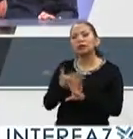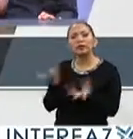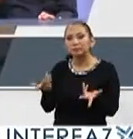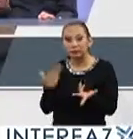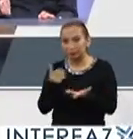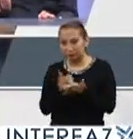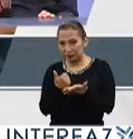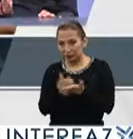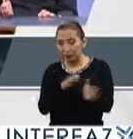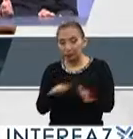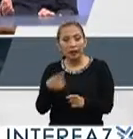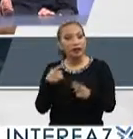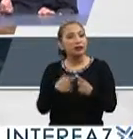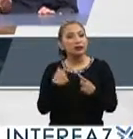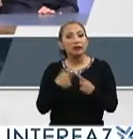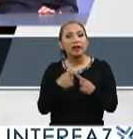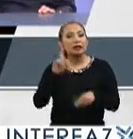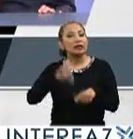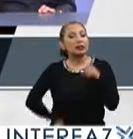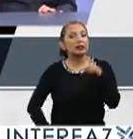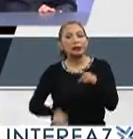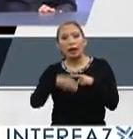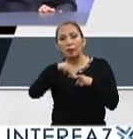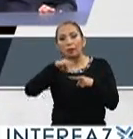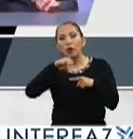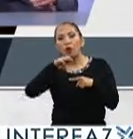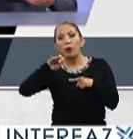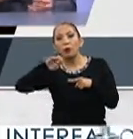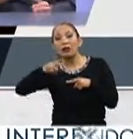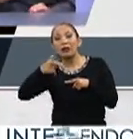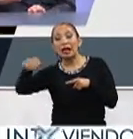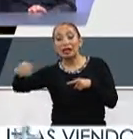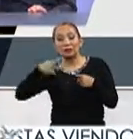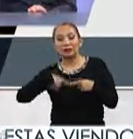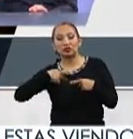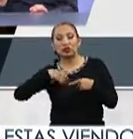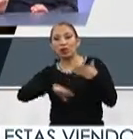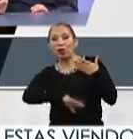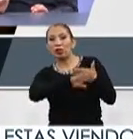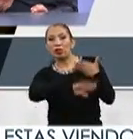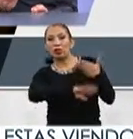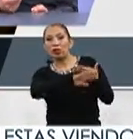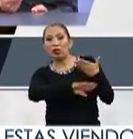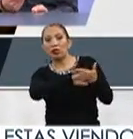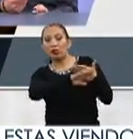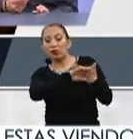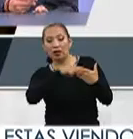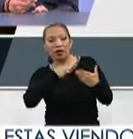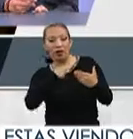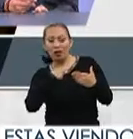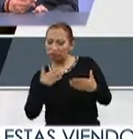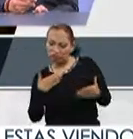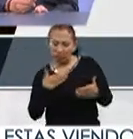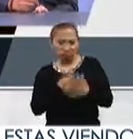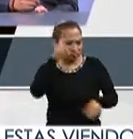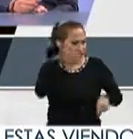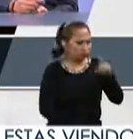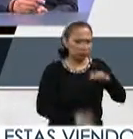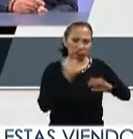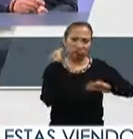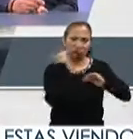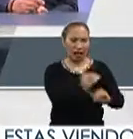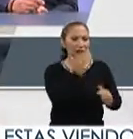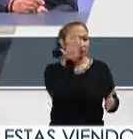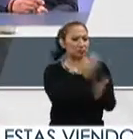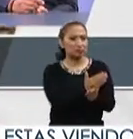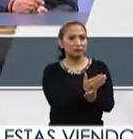atacar. Pero ¿quién es quien rompe el bullying o el moving? El buleado, ¿no? El que está siendo abusado es el que lo debe de romper. ¿Cómo?